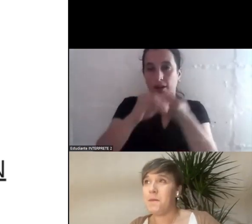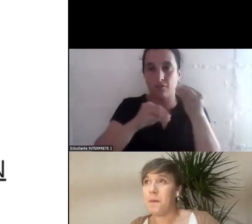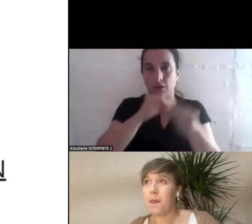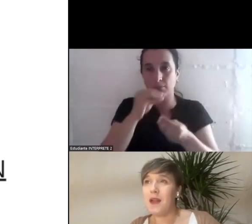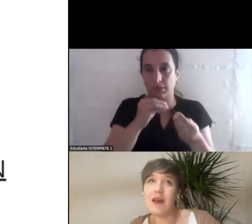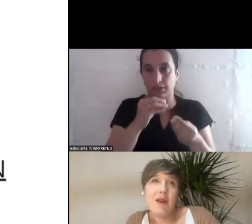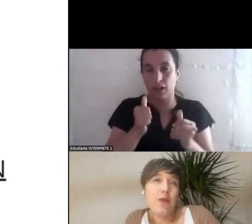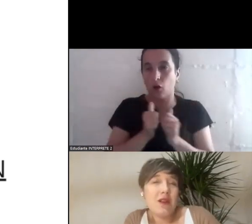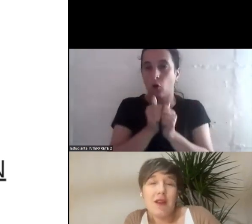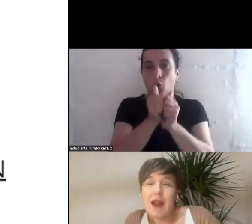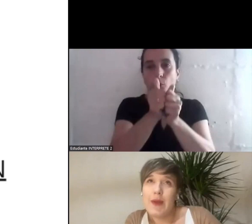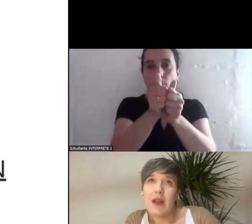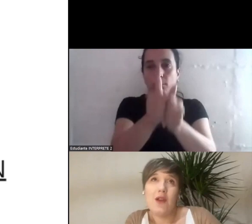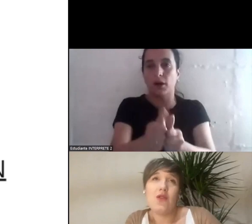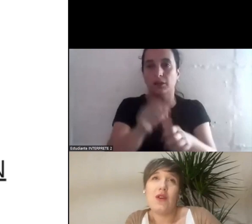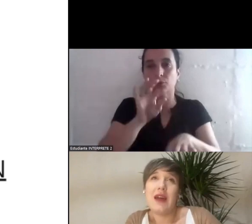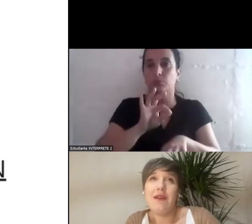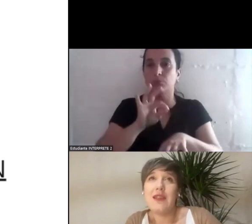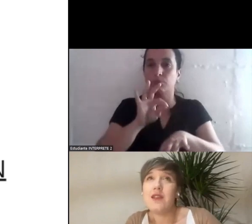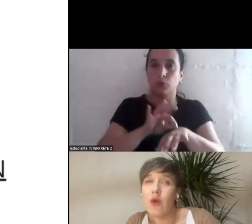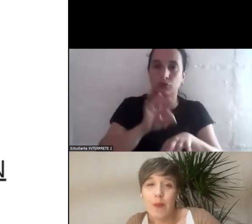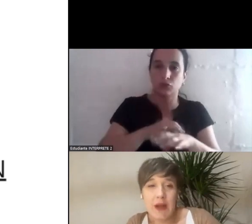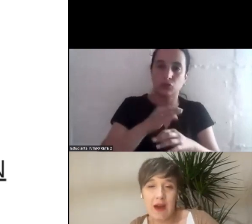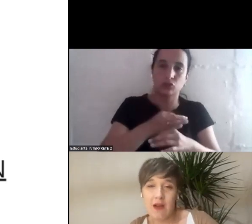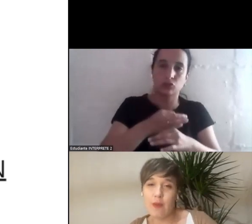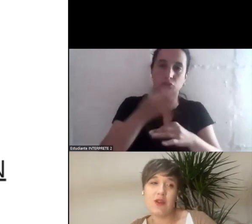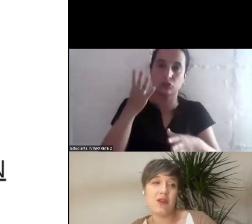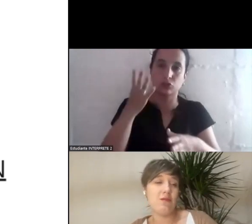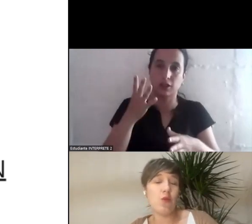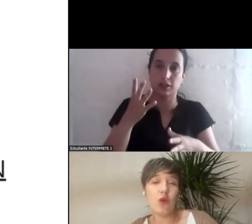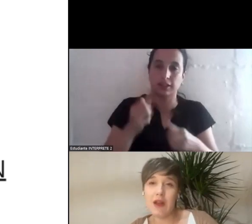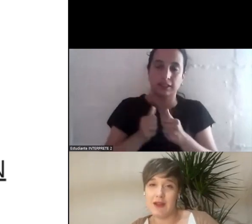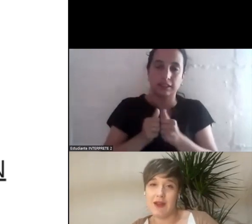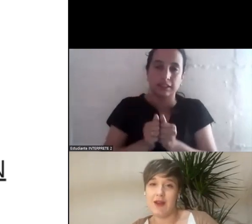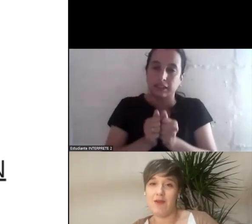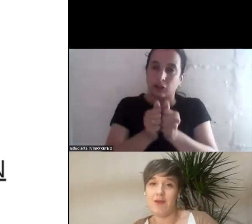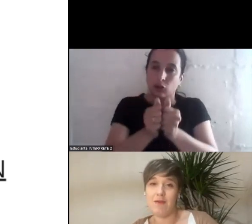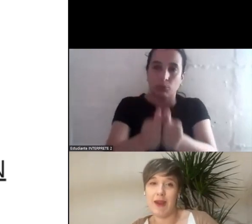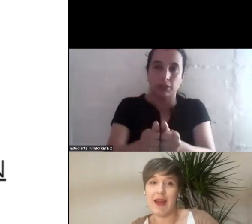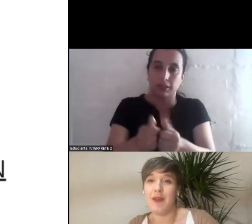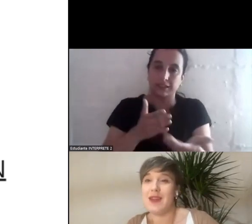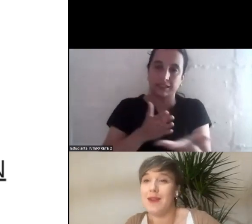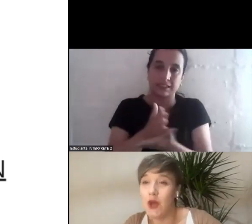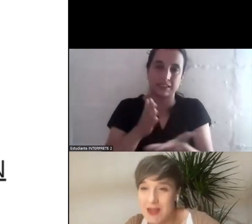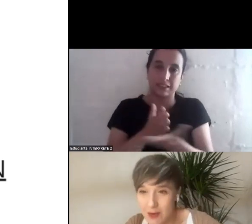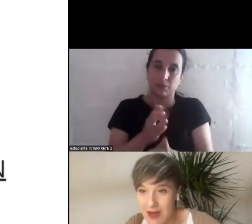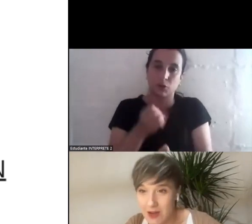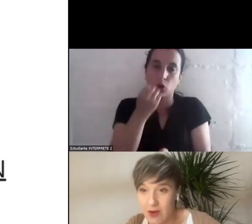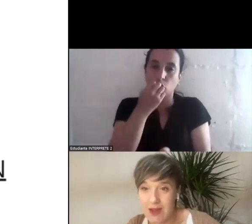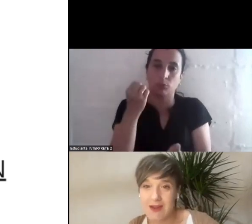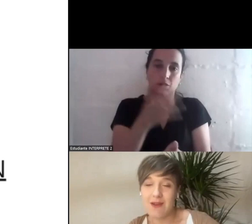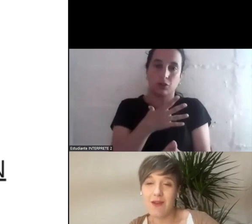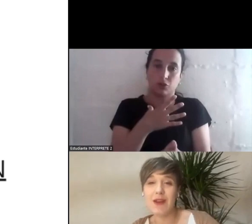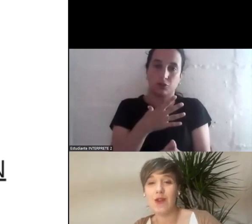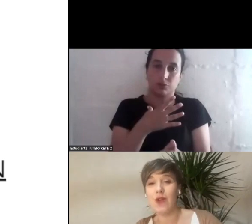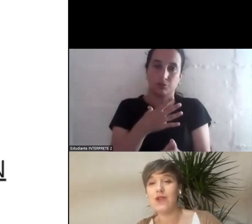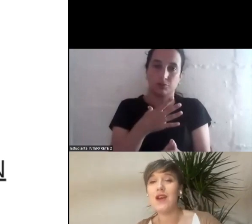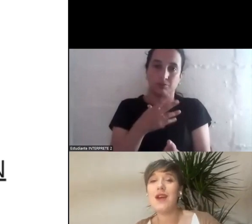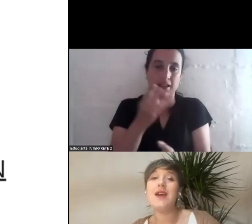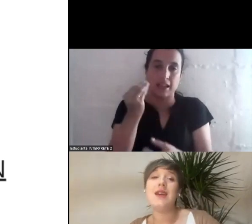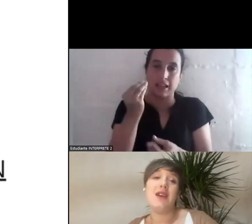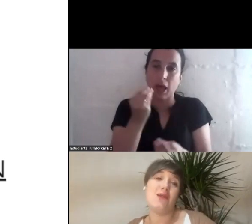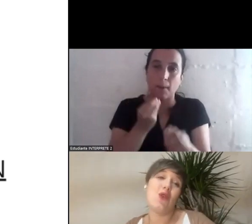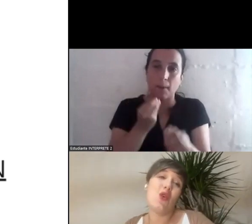eh, el saber ponerte en la piel del otro, que sé que a veces es complicado, pero es muy necesario para que precisamente hoy estemos aquí todas, ¿no?